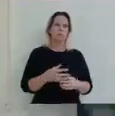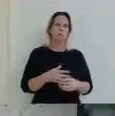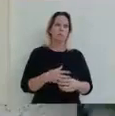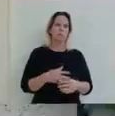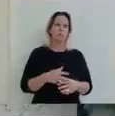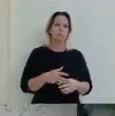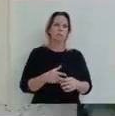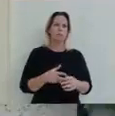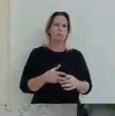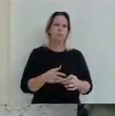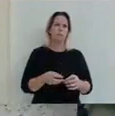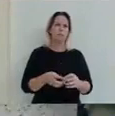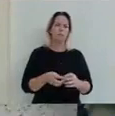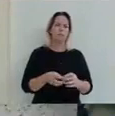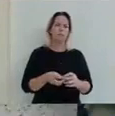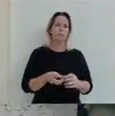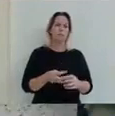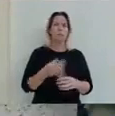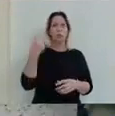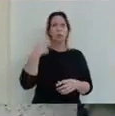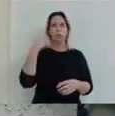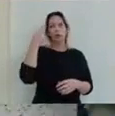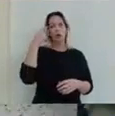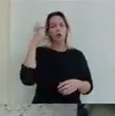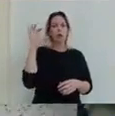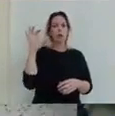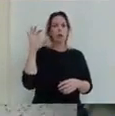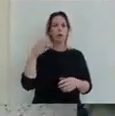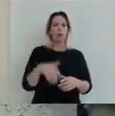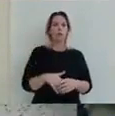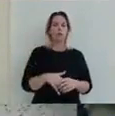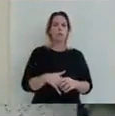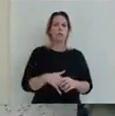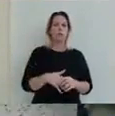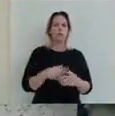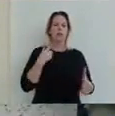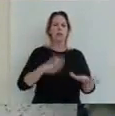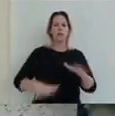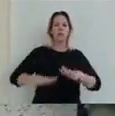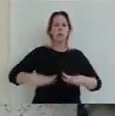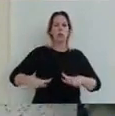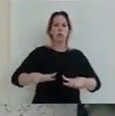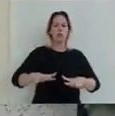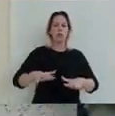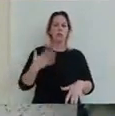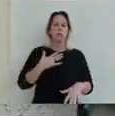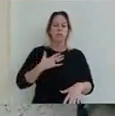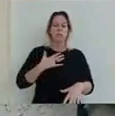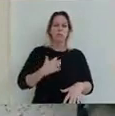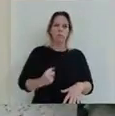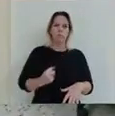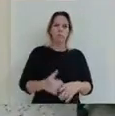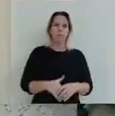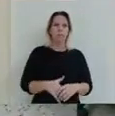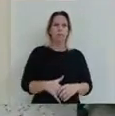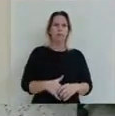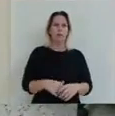Concejal Miño. Sí, creo que, bueno, hay una situación lamentable, ¿no? Porque acá no hay una cuestión de